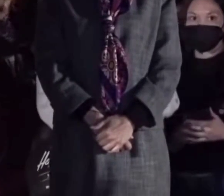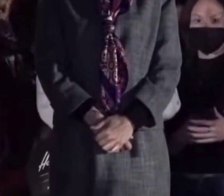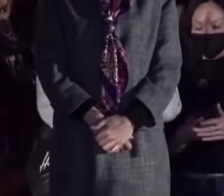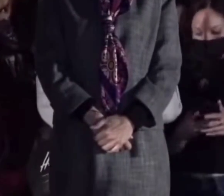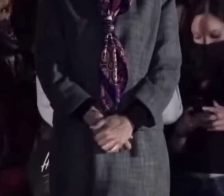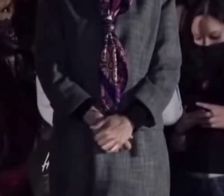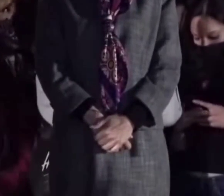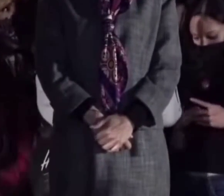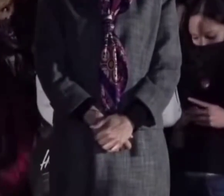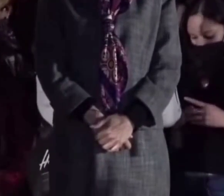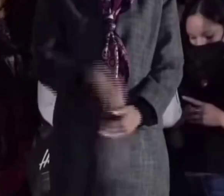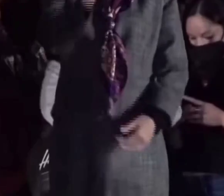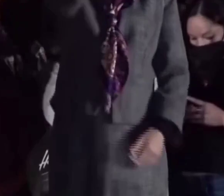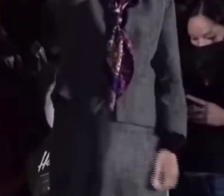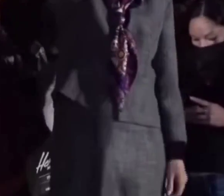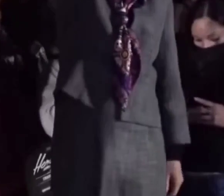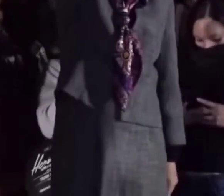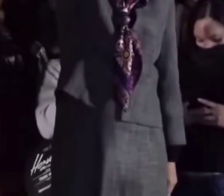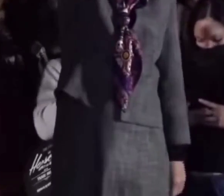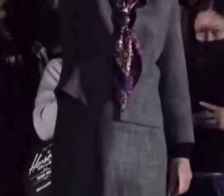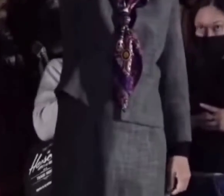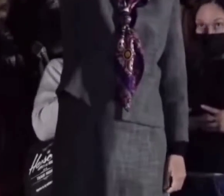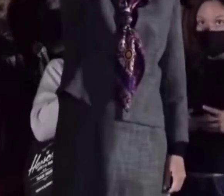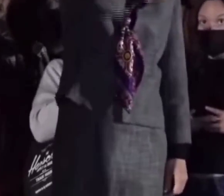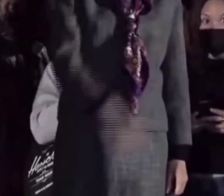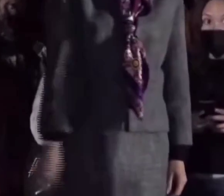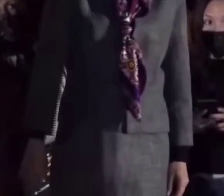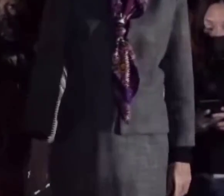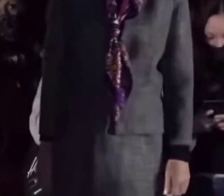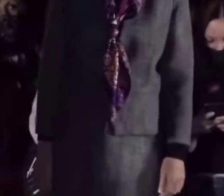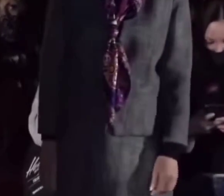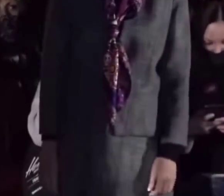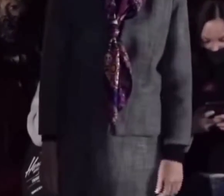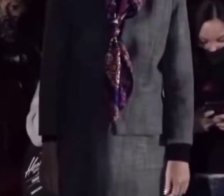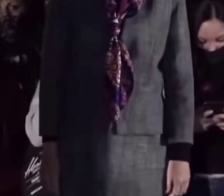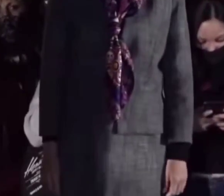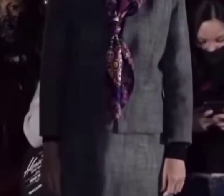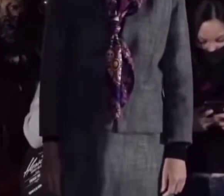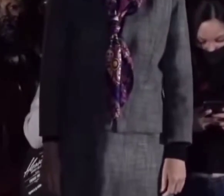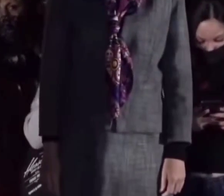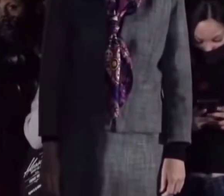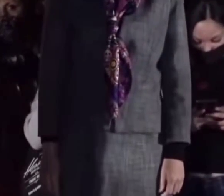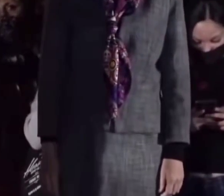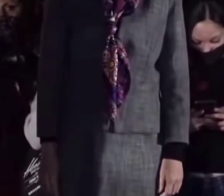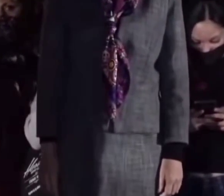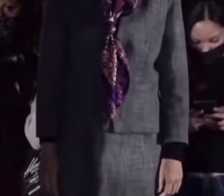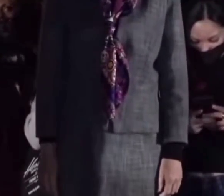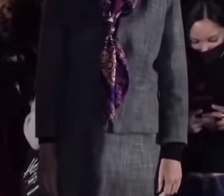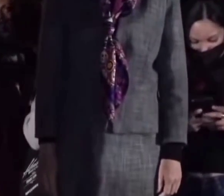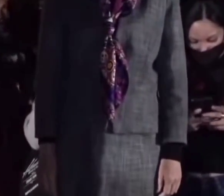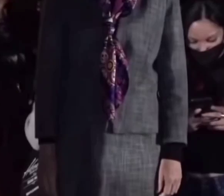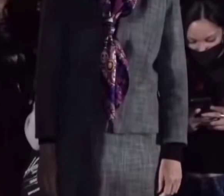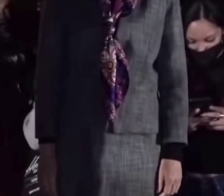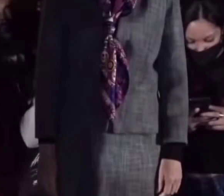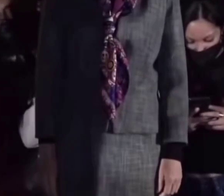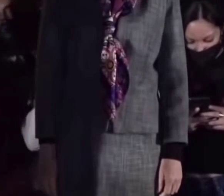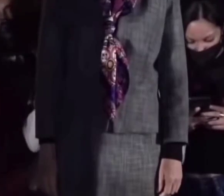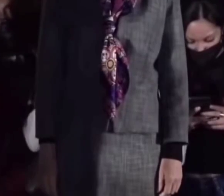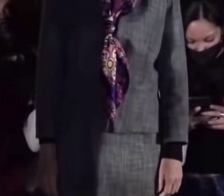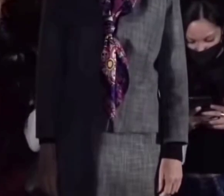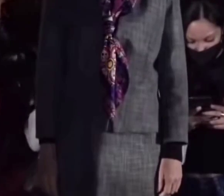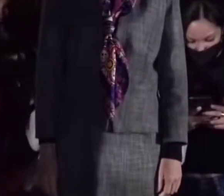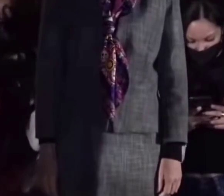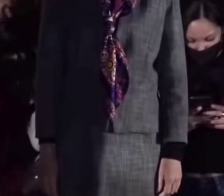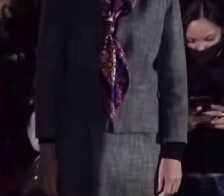que los temas que se seleccionan, que se eligen para los alumbrados, tienen una historia, tienen un fondo. Y en este